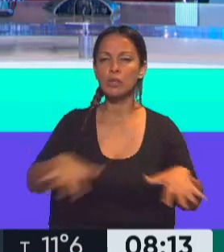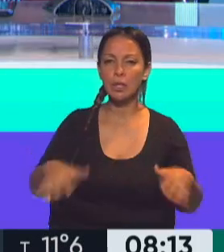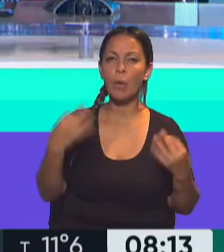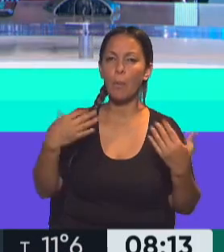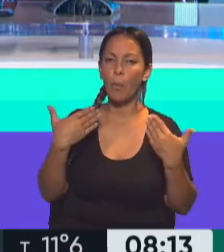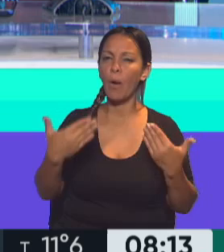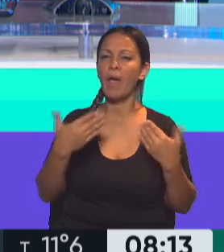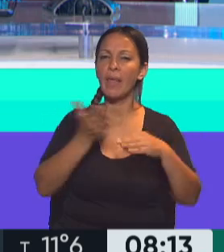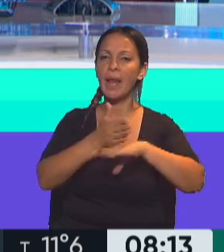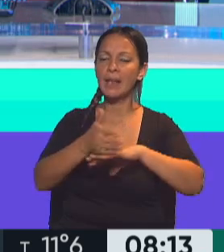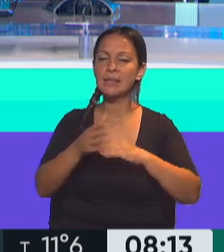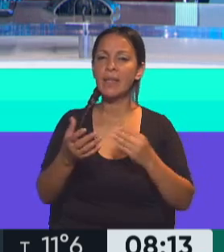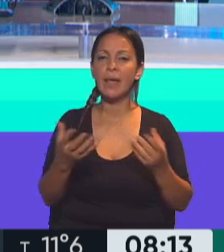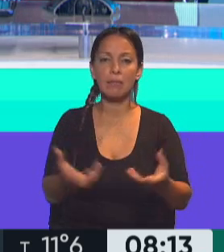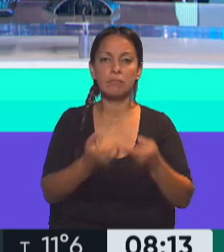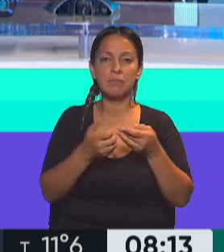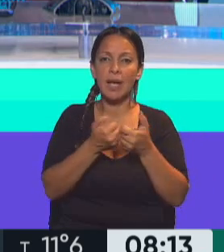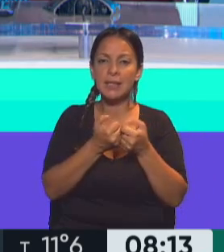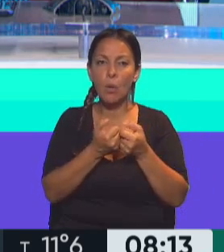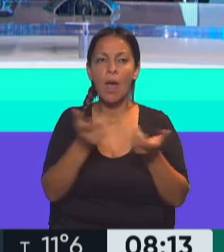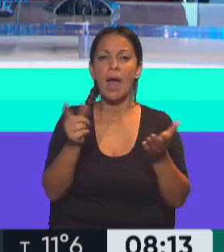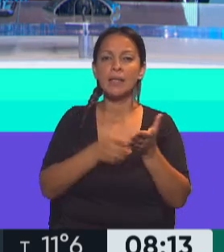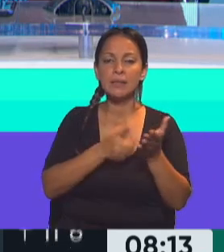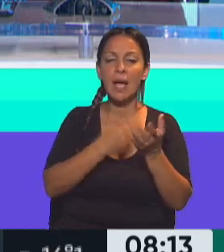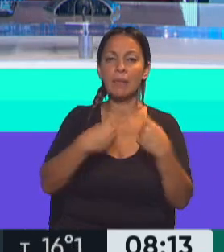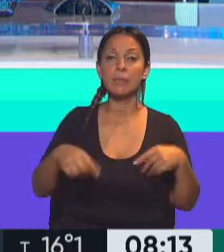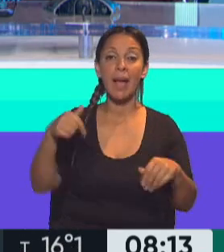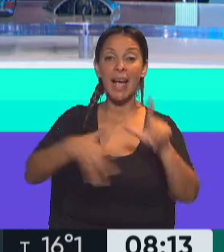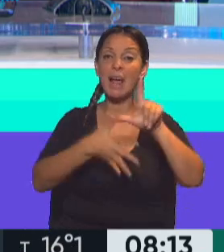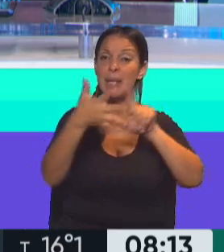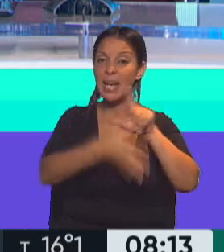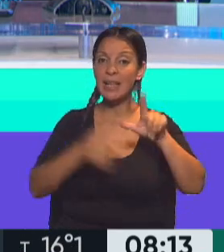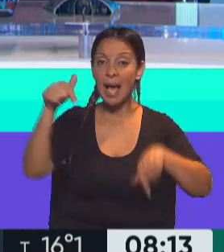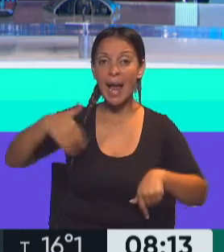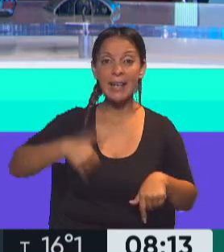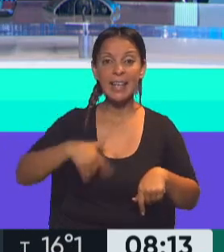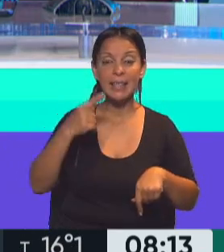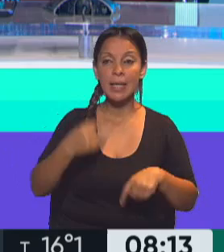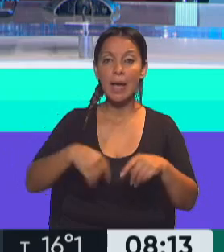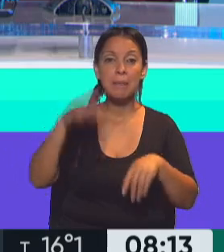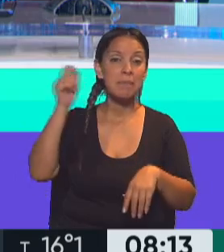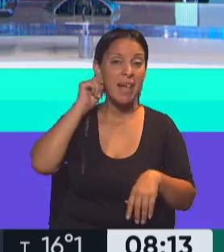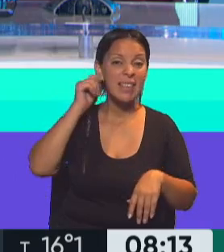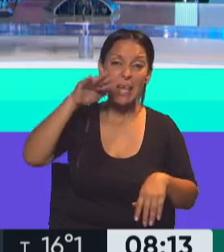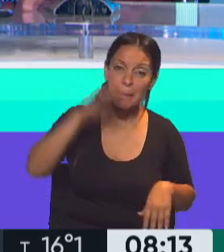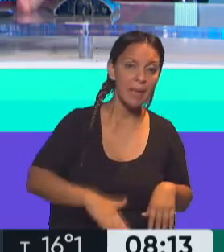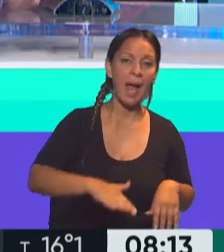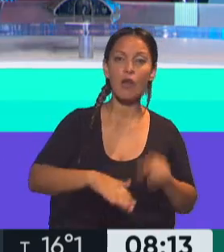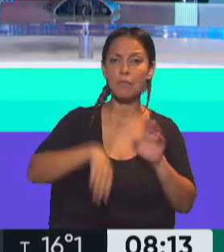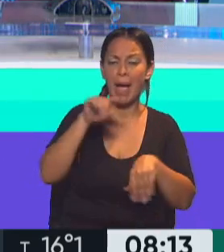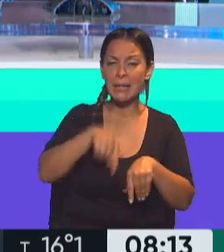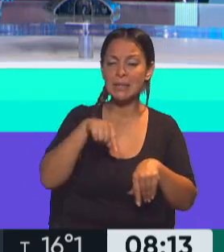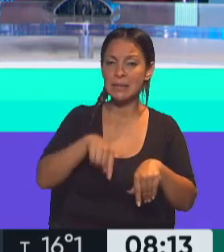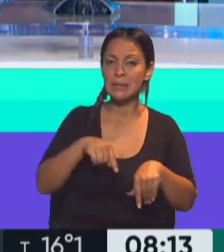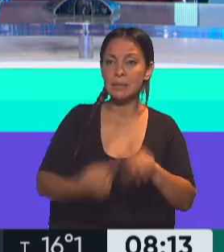sus primeros dispositivos? En América Latina somos el país en el cual los niños y las niñas acceden de manera más prematura a su